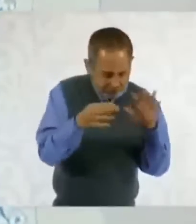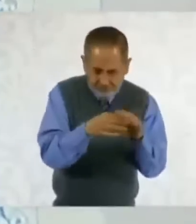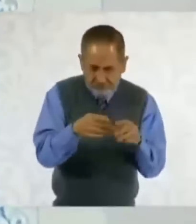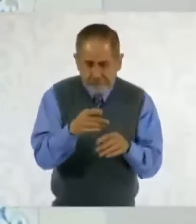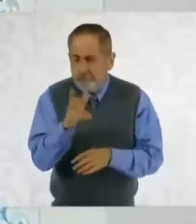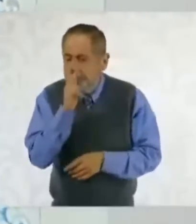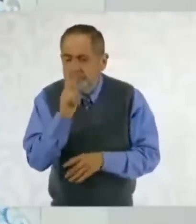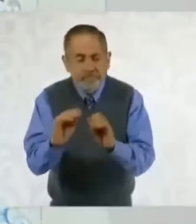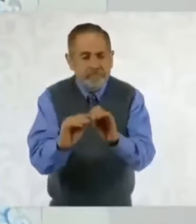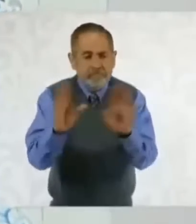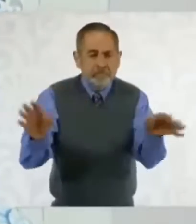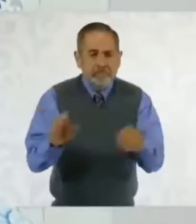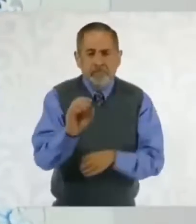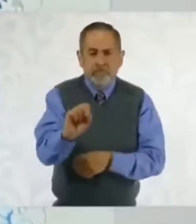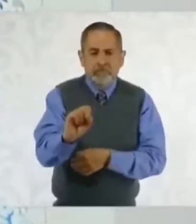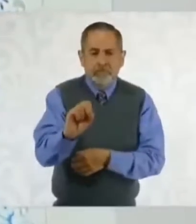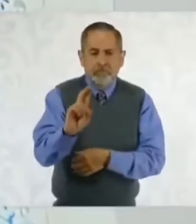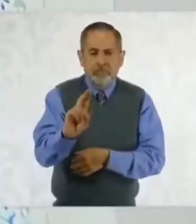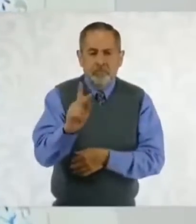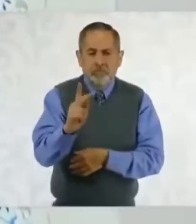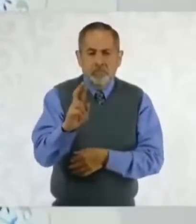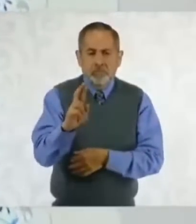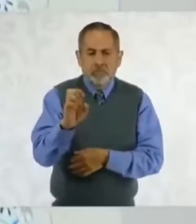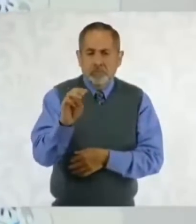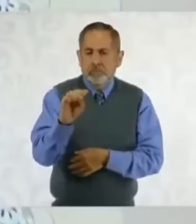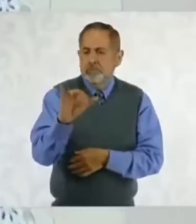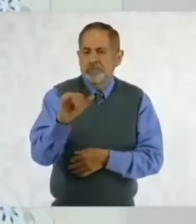a que hagan lo mismo,